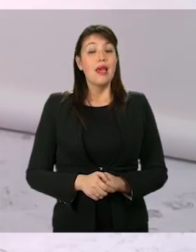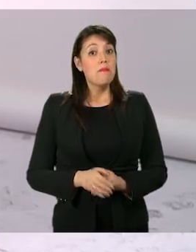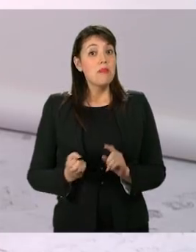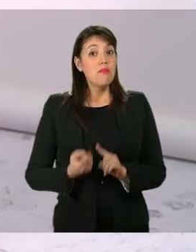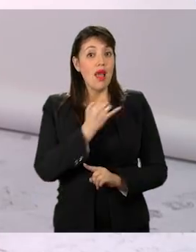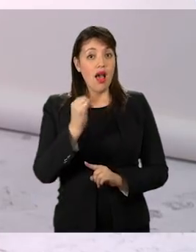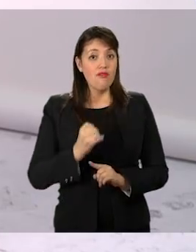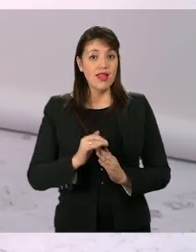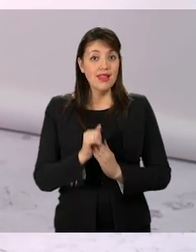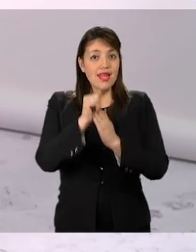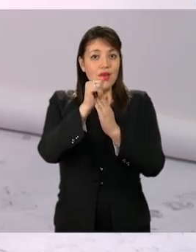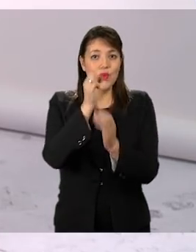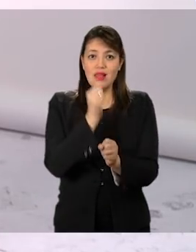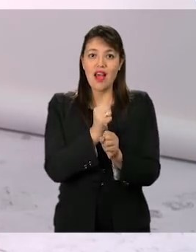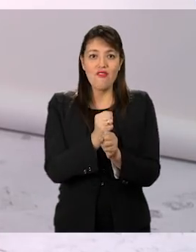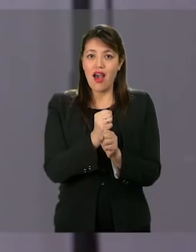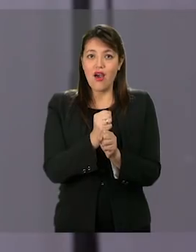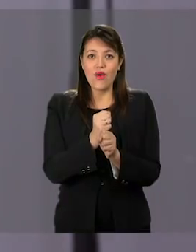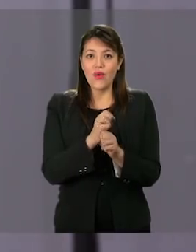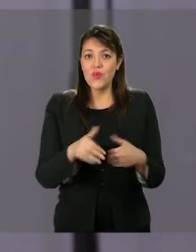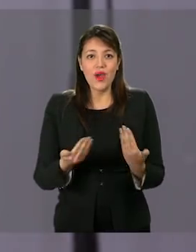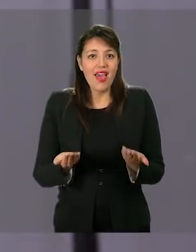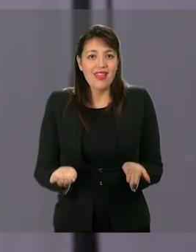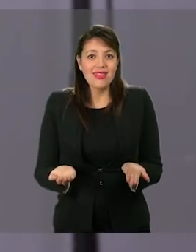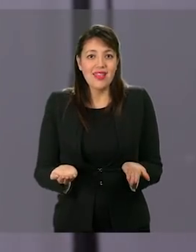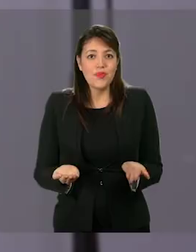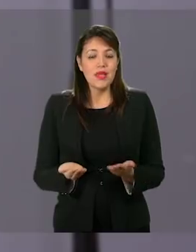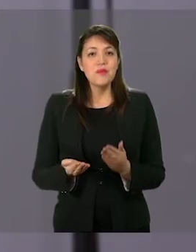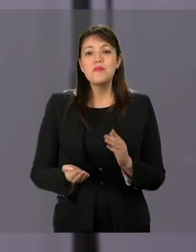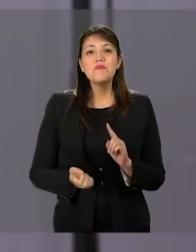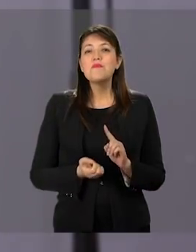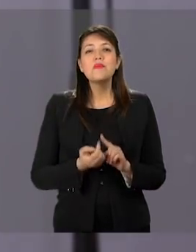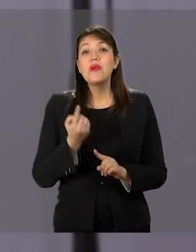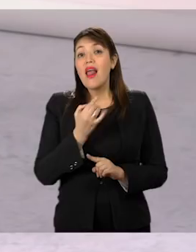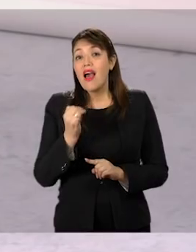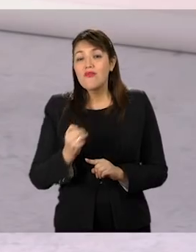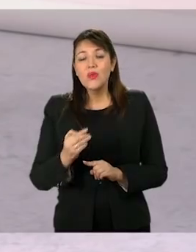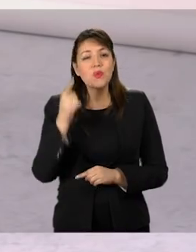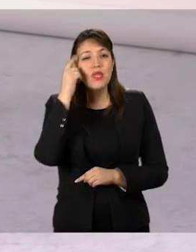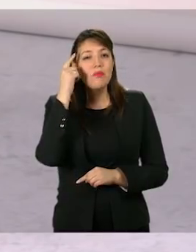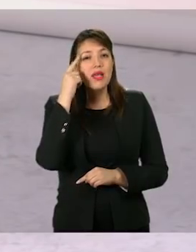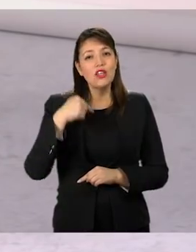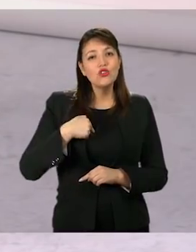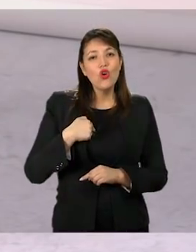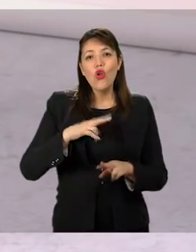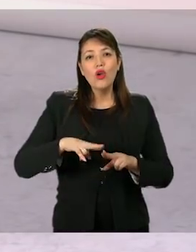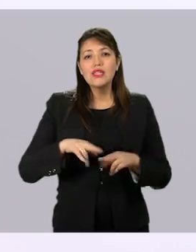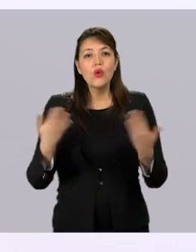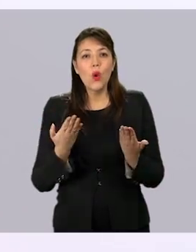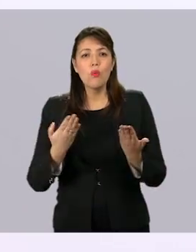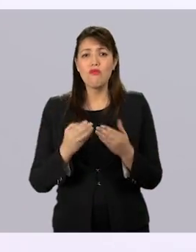¿Sabes que es la primera vez que dirijo un trabajo como este? Y así, fuera de cámara, te quería preguntar ¿cómo crees tú que lo hice como